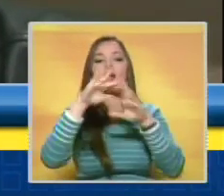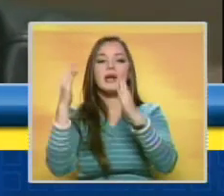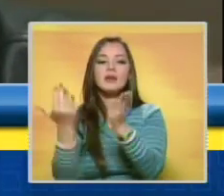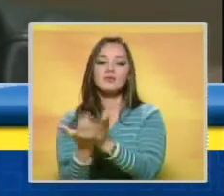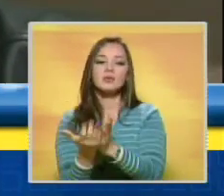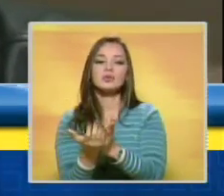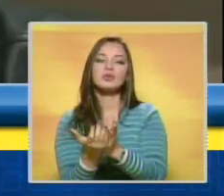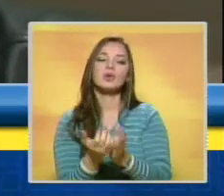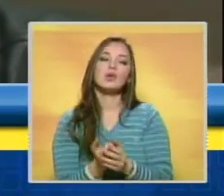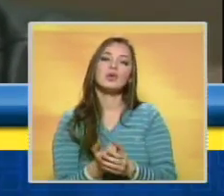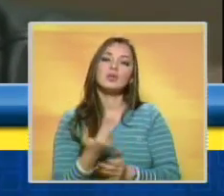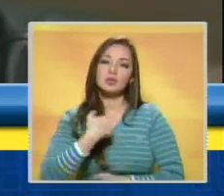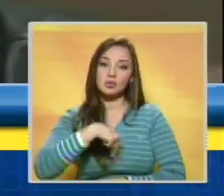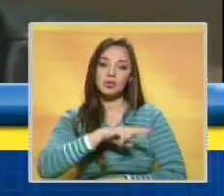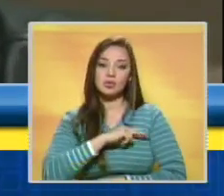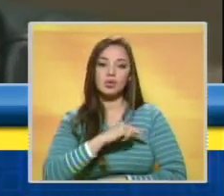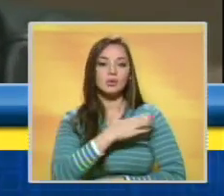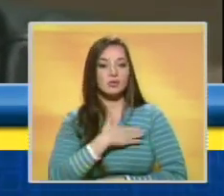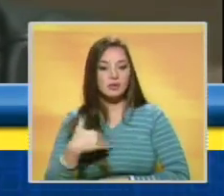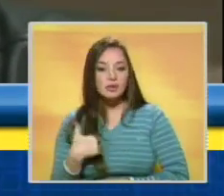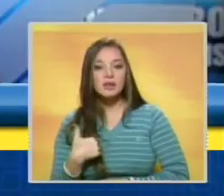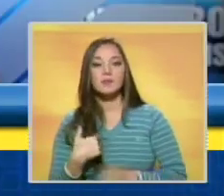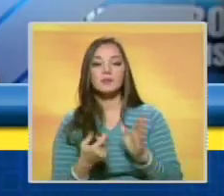la que nosotros queríamos producir.